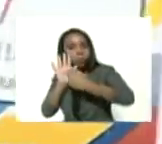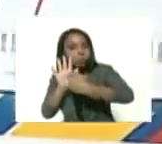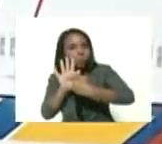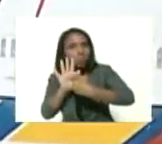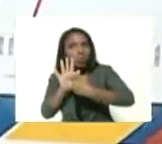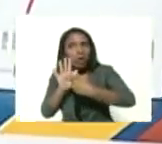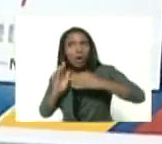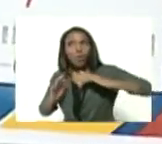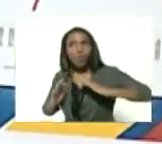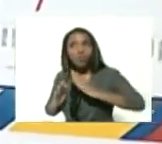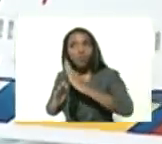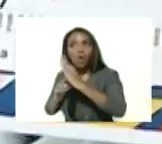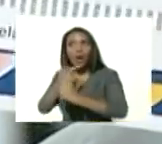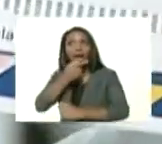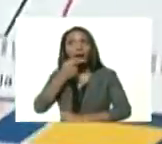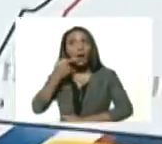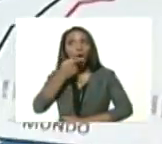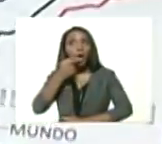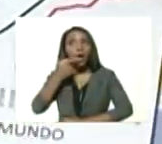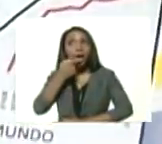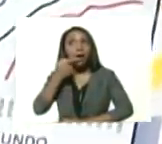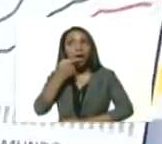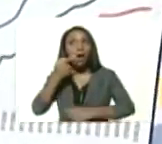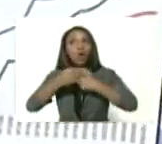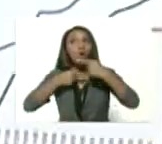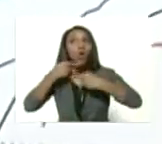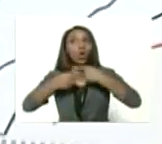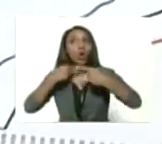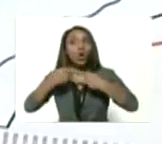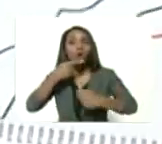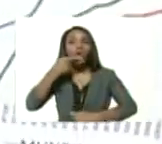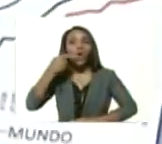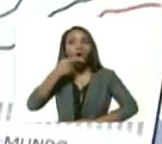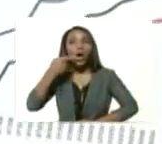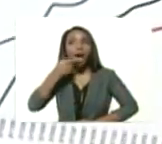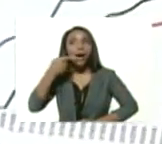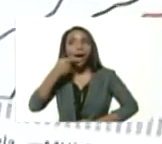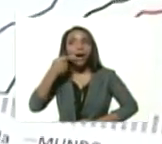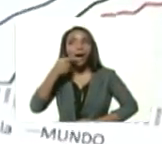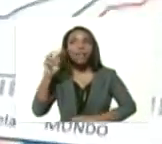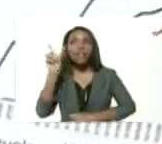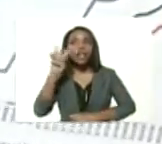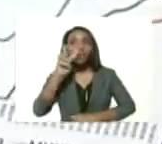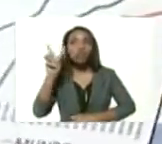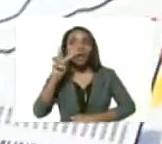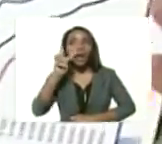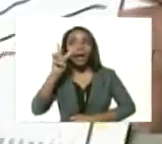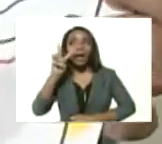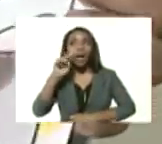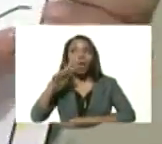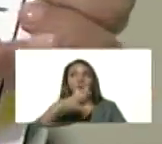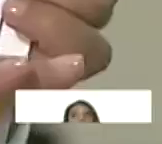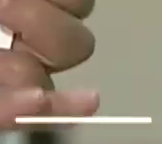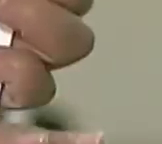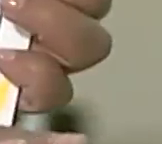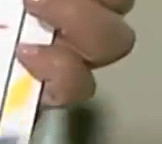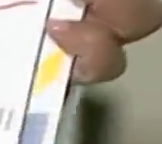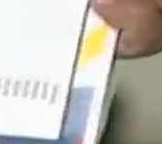la curva roja, ¿se ve? La curva roja representa Venezuela, donde presenta una